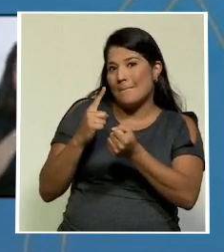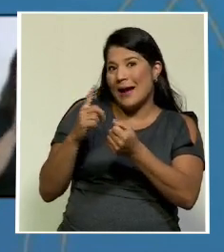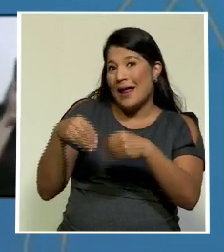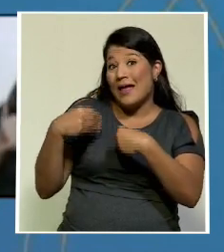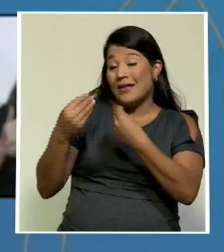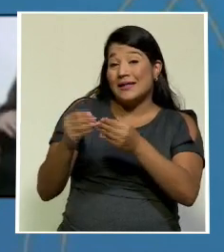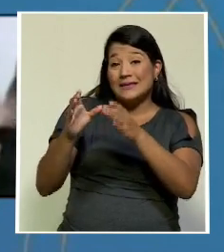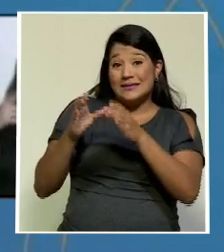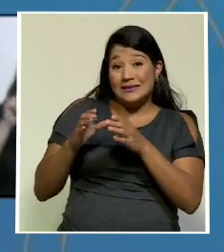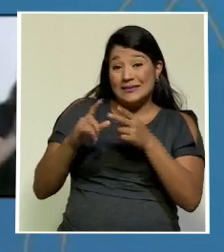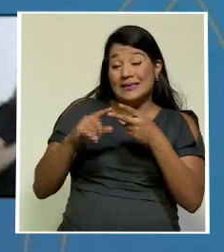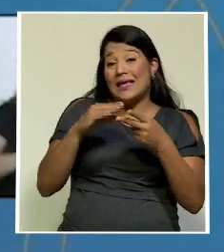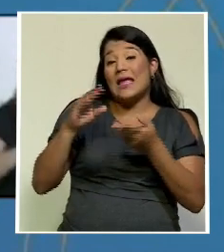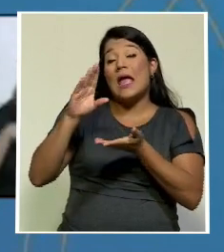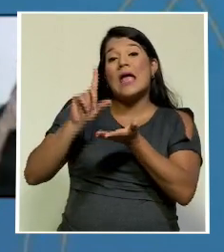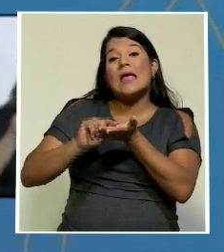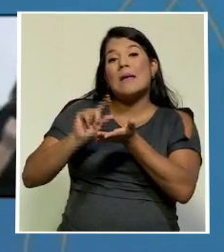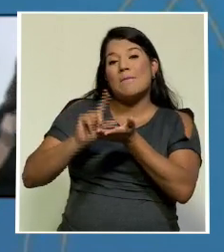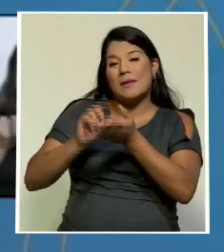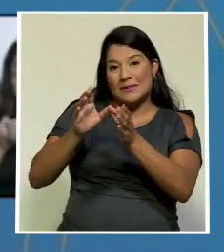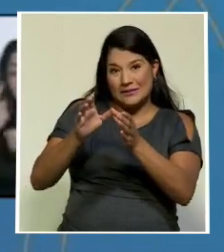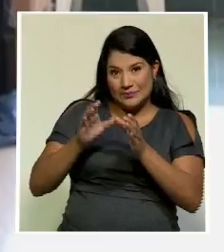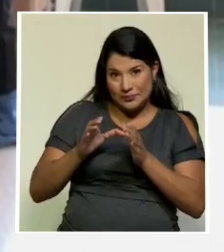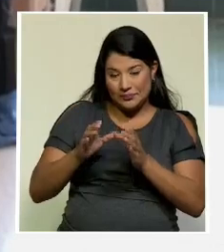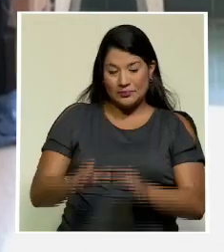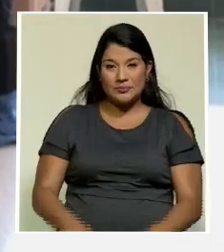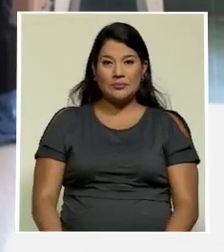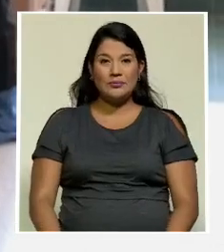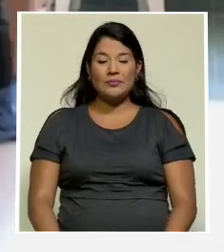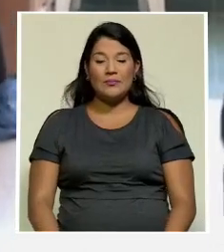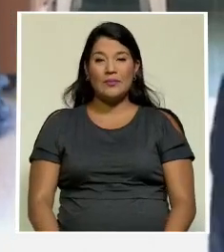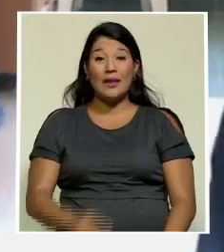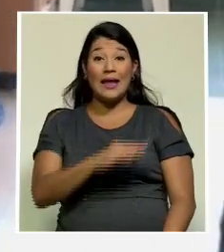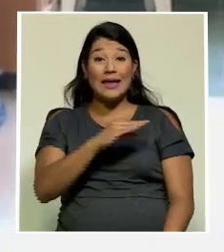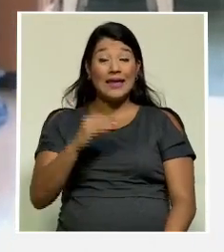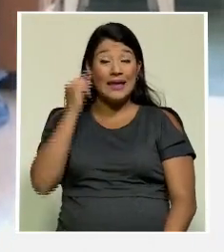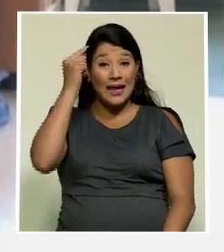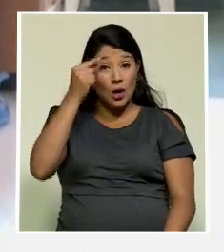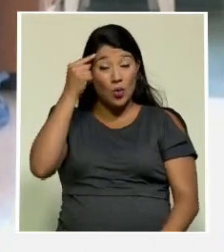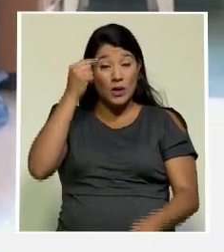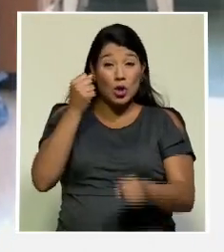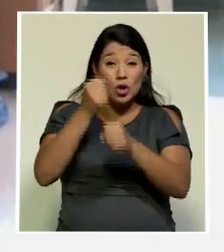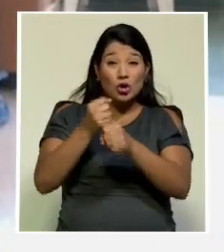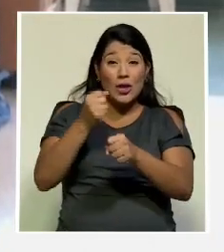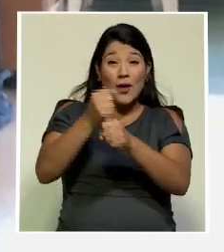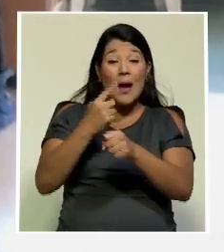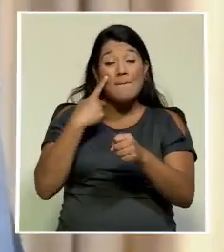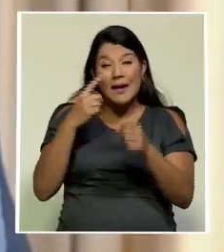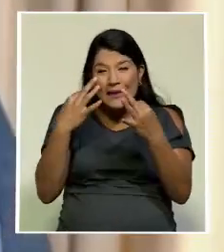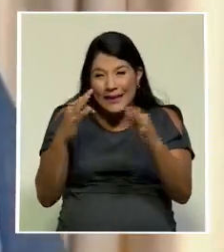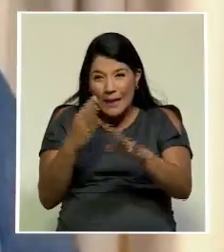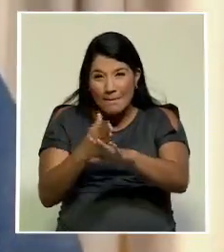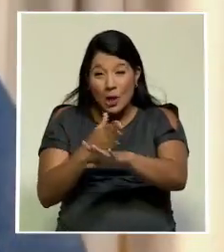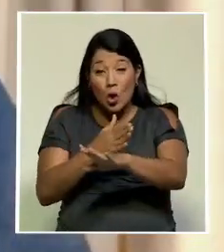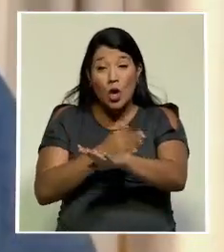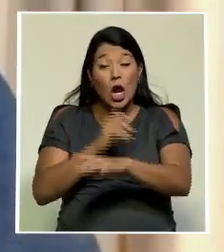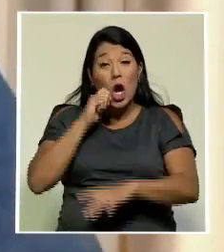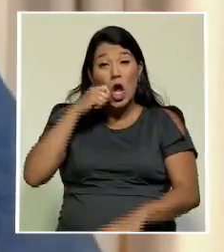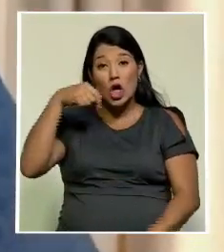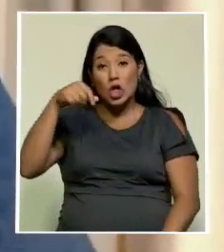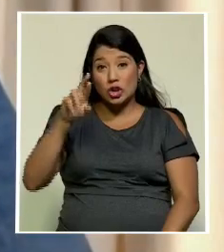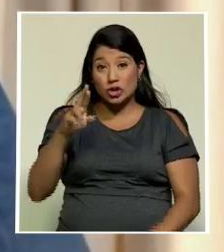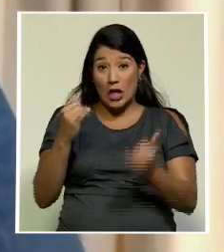con el certificado en formato impreso. Mientras que el gobierno trabaja en perfeccionar el código QR, el país registra